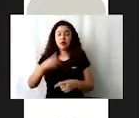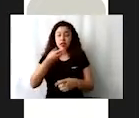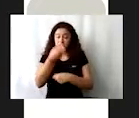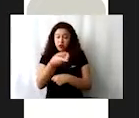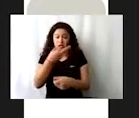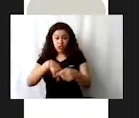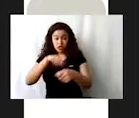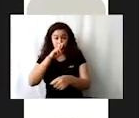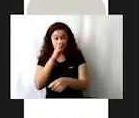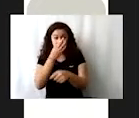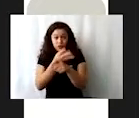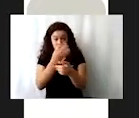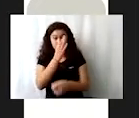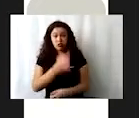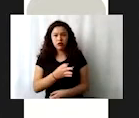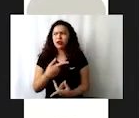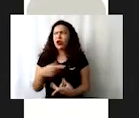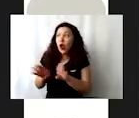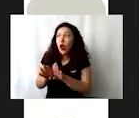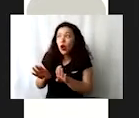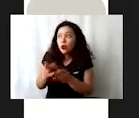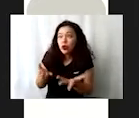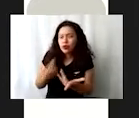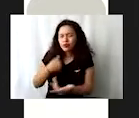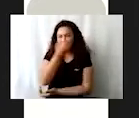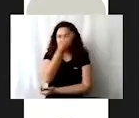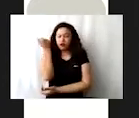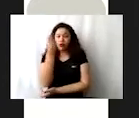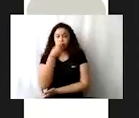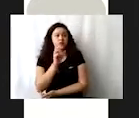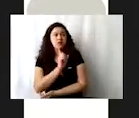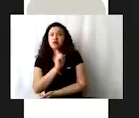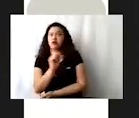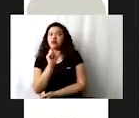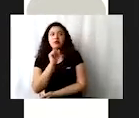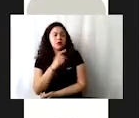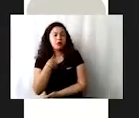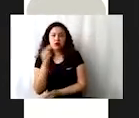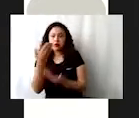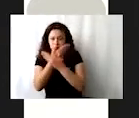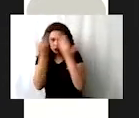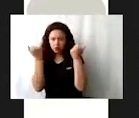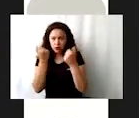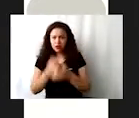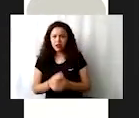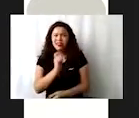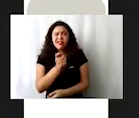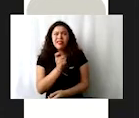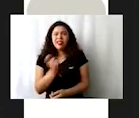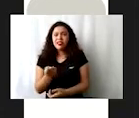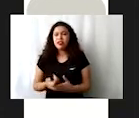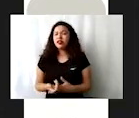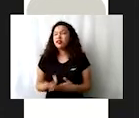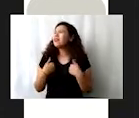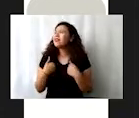la responsabilidad. ¿Pero cómo? No lo sé. Yo tampoco. ¿Y sí? ¿Qué quiere decir? No